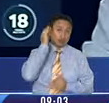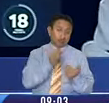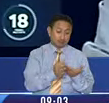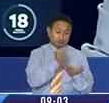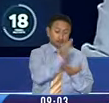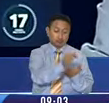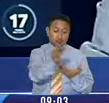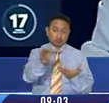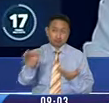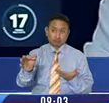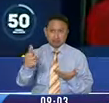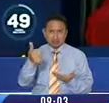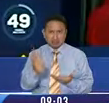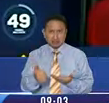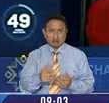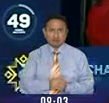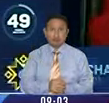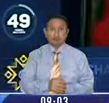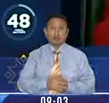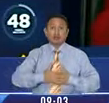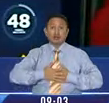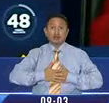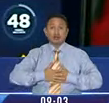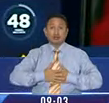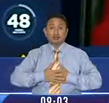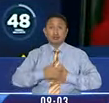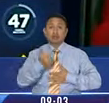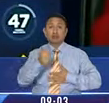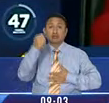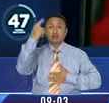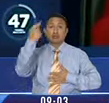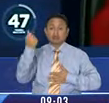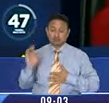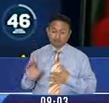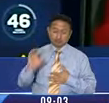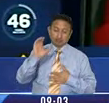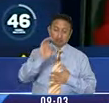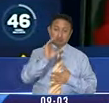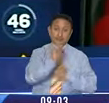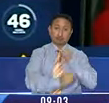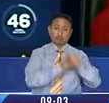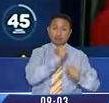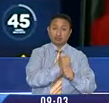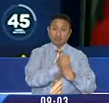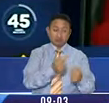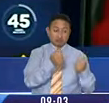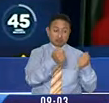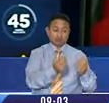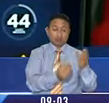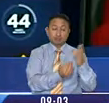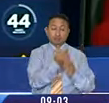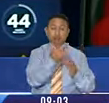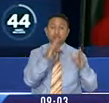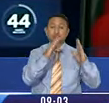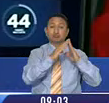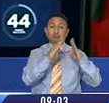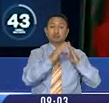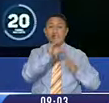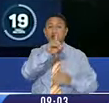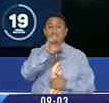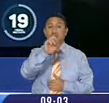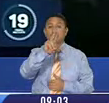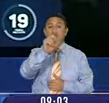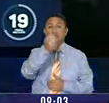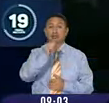cantón, porque han dado resultados. Voy a destinar 10 millones de dólares anuales para la creación de las casas Dolores